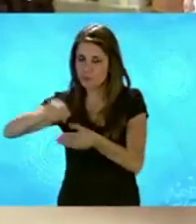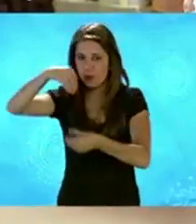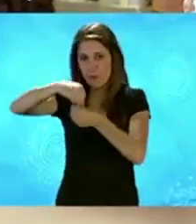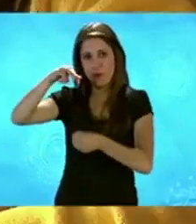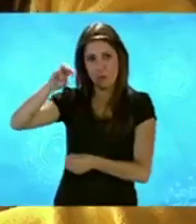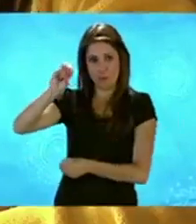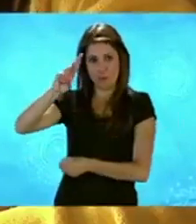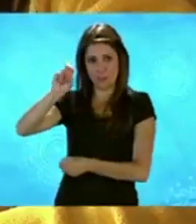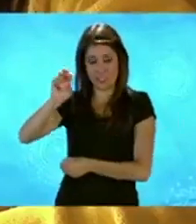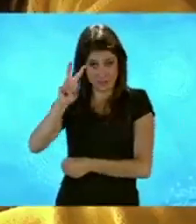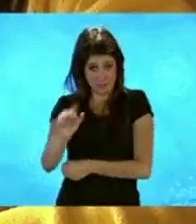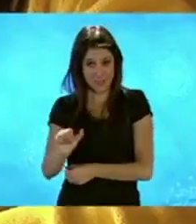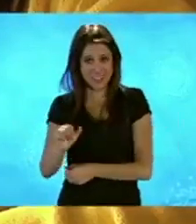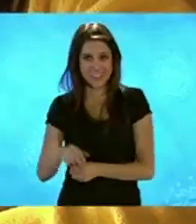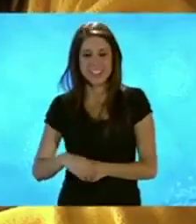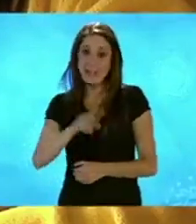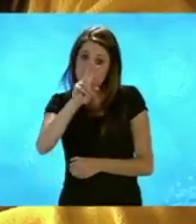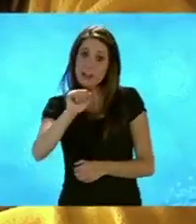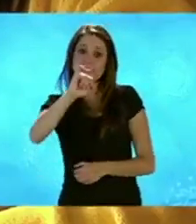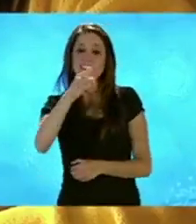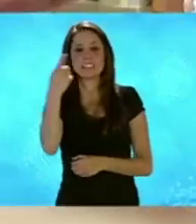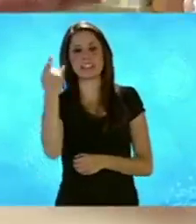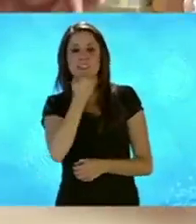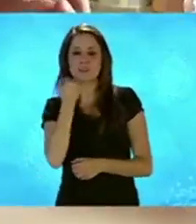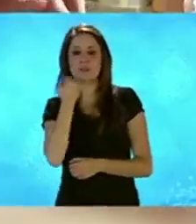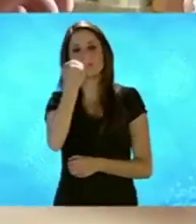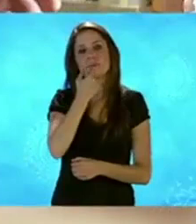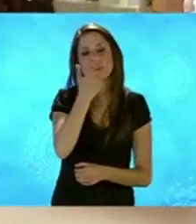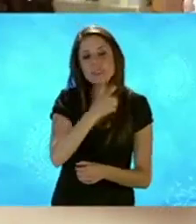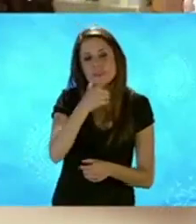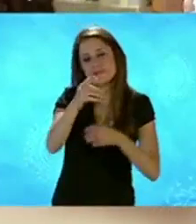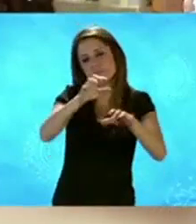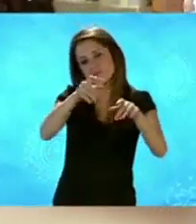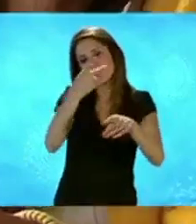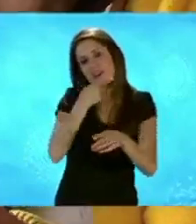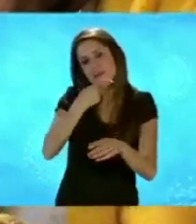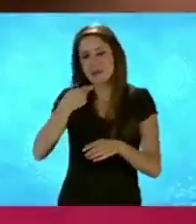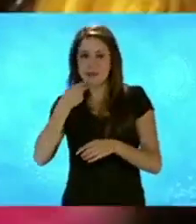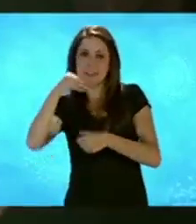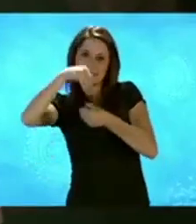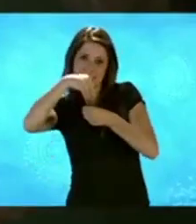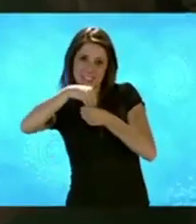Morse, ¿va? Así tendremos dos lenguajes secretos, como de mejores amigas. Va.